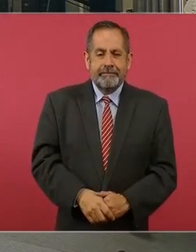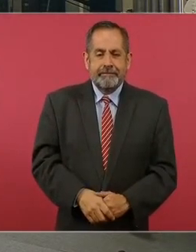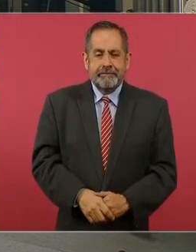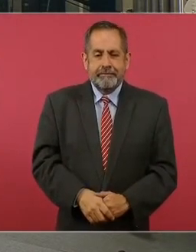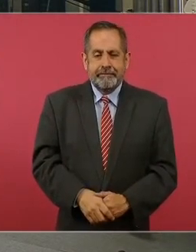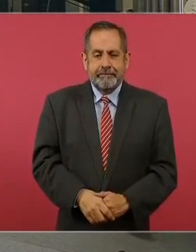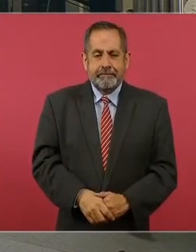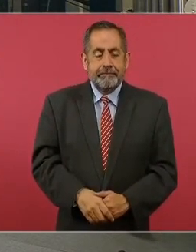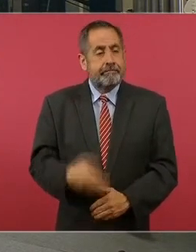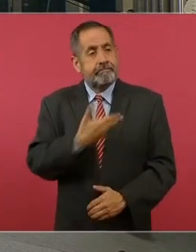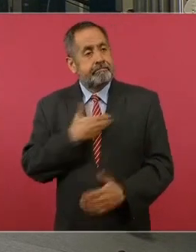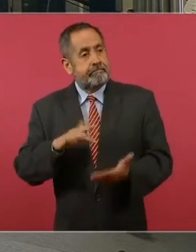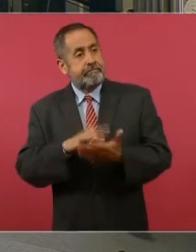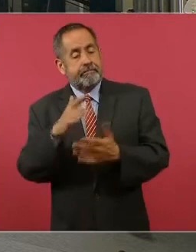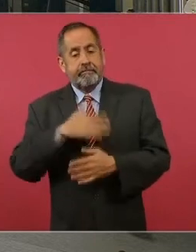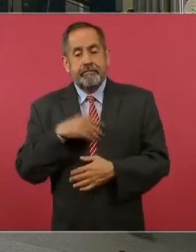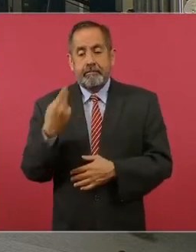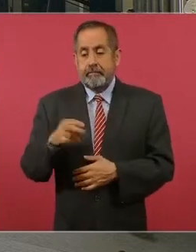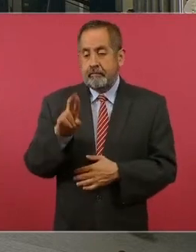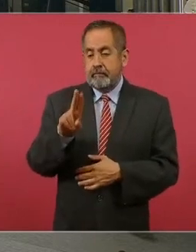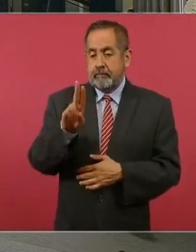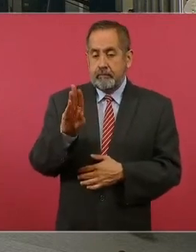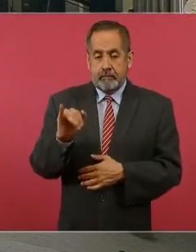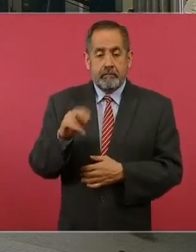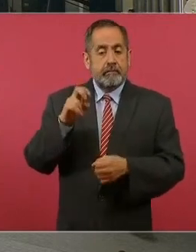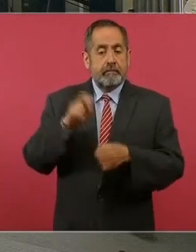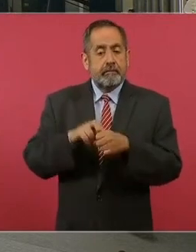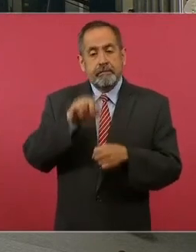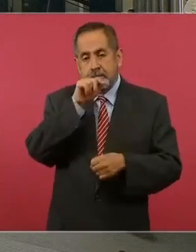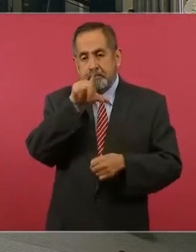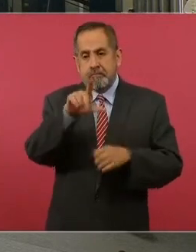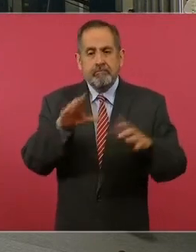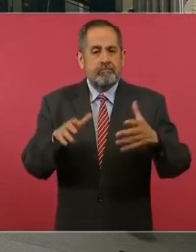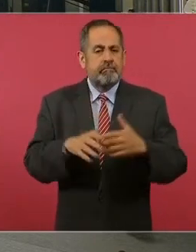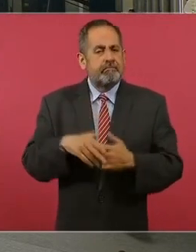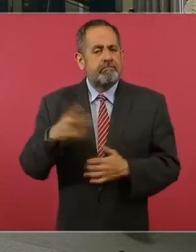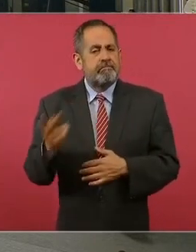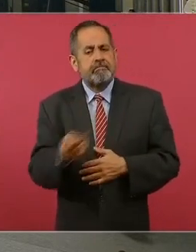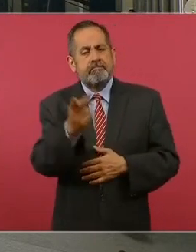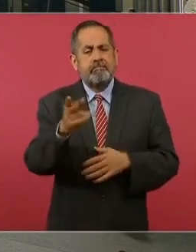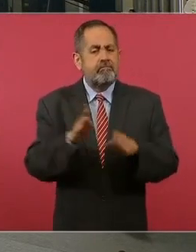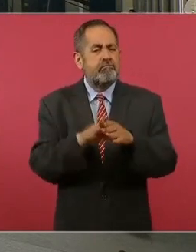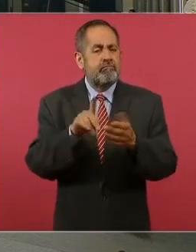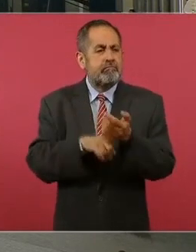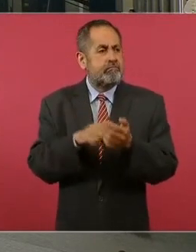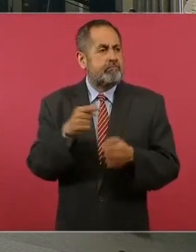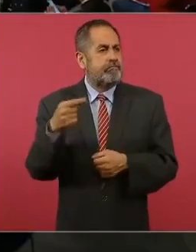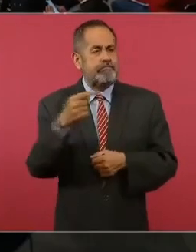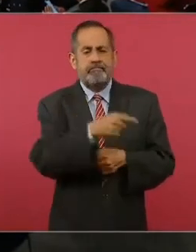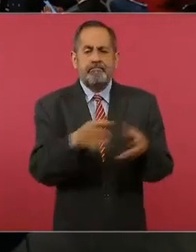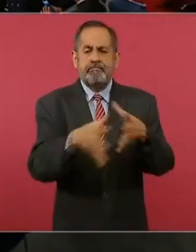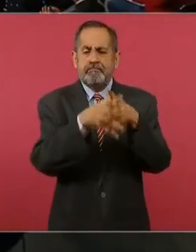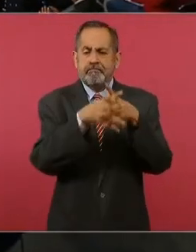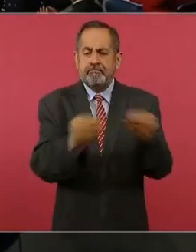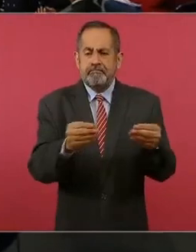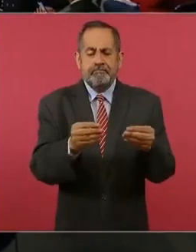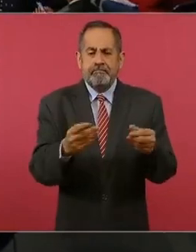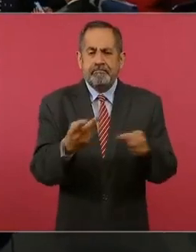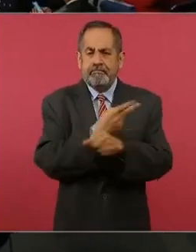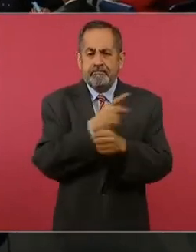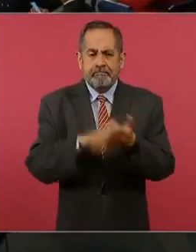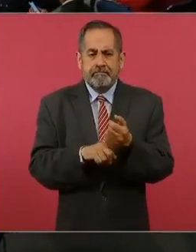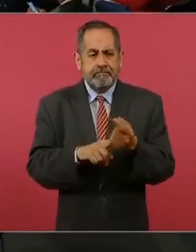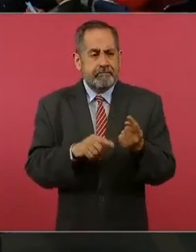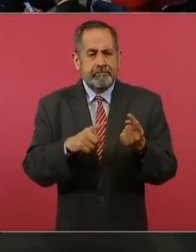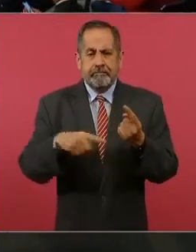Adelante. Gracias, presidente. Rubí Bobadilla, del Informador en Jalisco. Preguntarle, bueno, aunque el problema de las desapariciones afecta gravemente